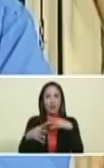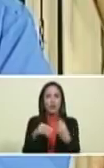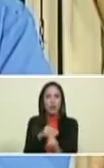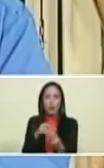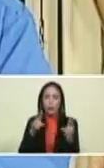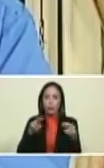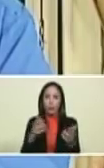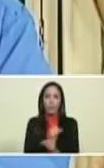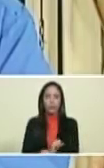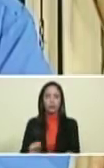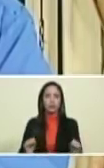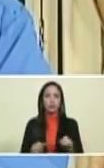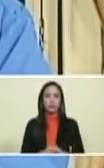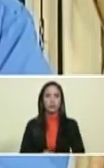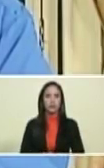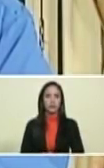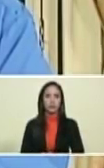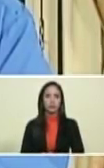Yo instalé